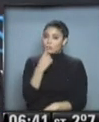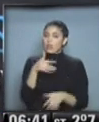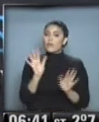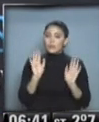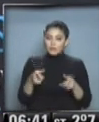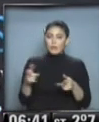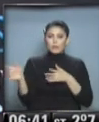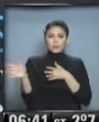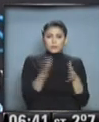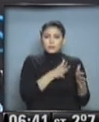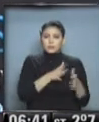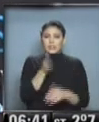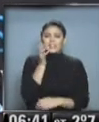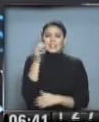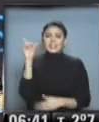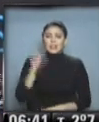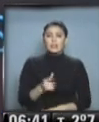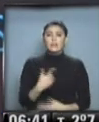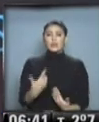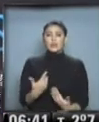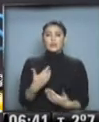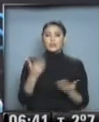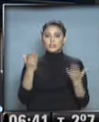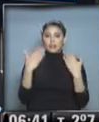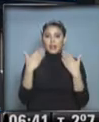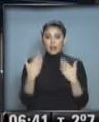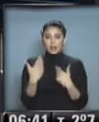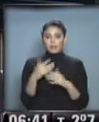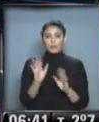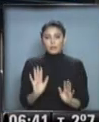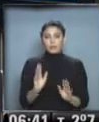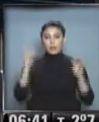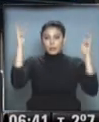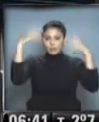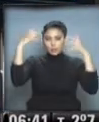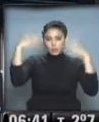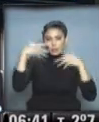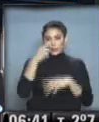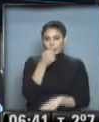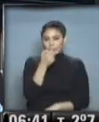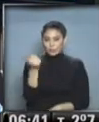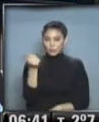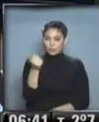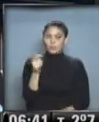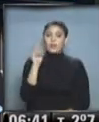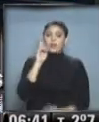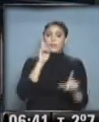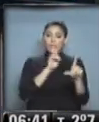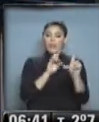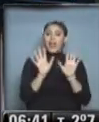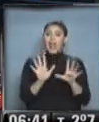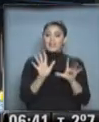algunas ráfagas, y estas condiciones meteorológicas darán además la probabilidad de precipitaciones en forma intermitente. Así lo está